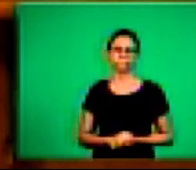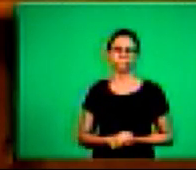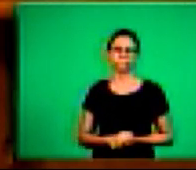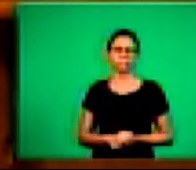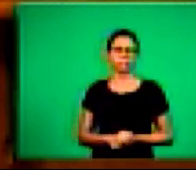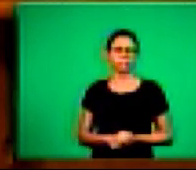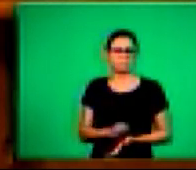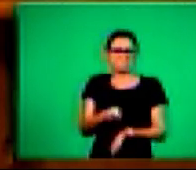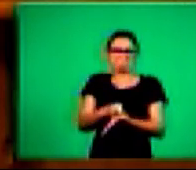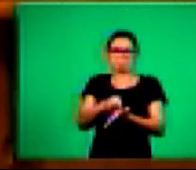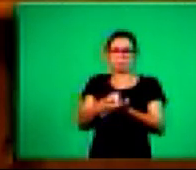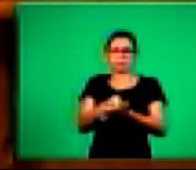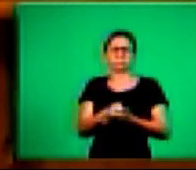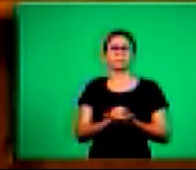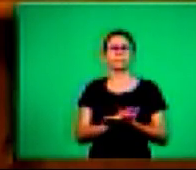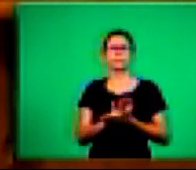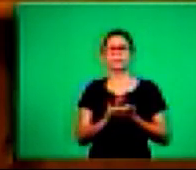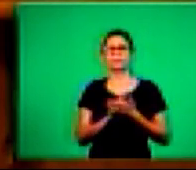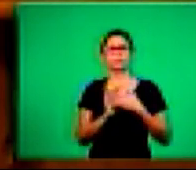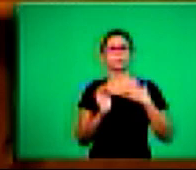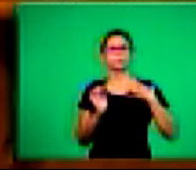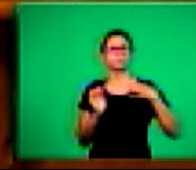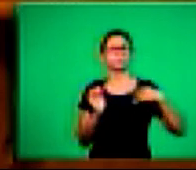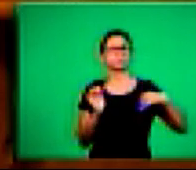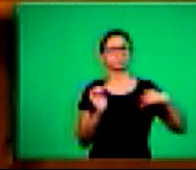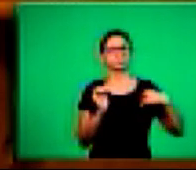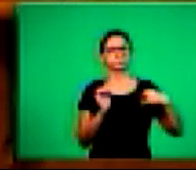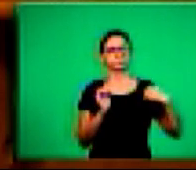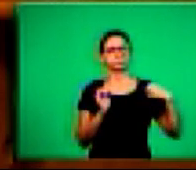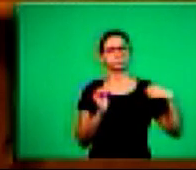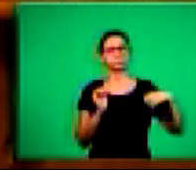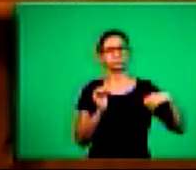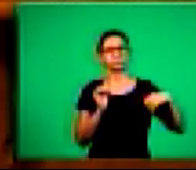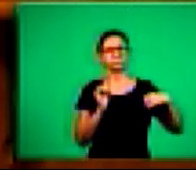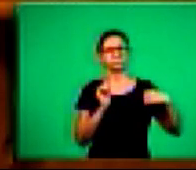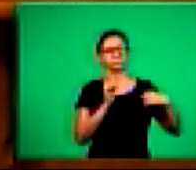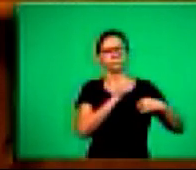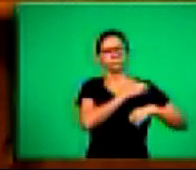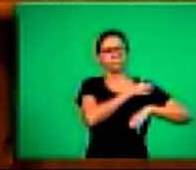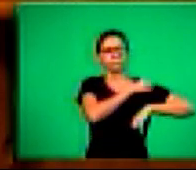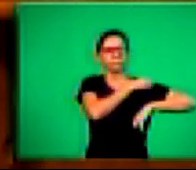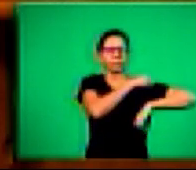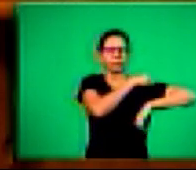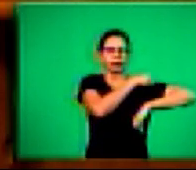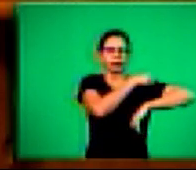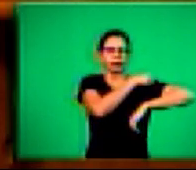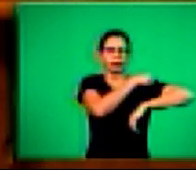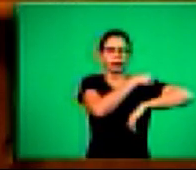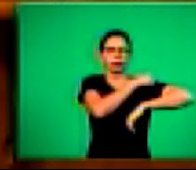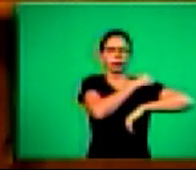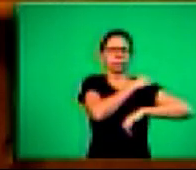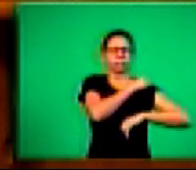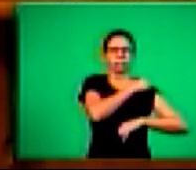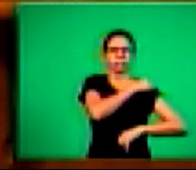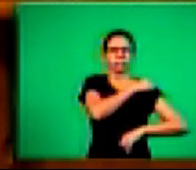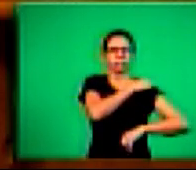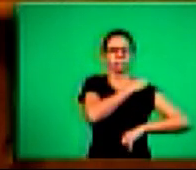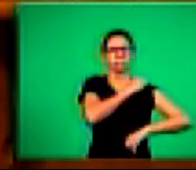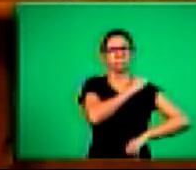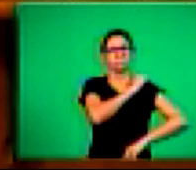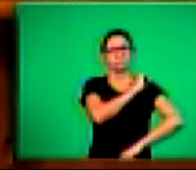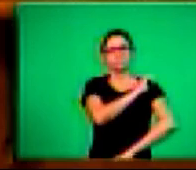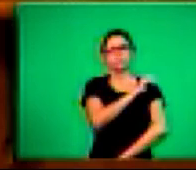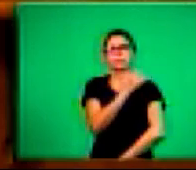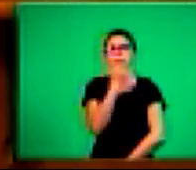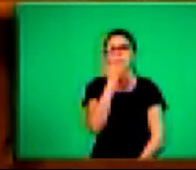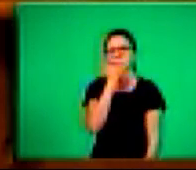sin imponer nada a nadie quien oye quien escucha y uno toma la palabra y dice quién quiere quien tiene oídos para